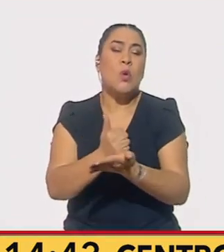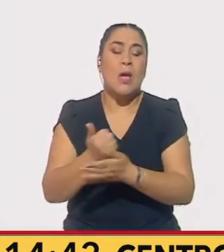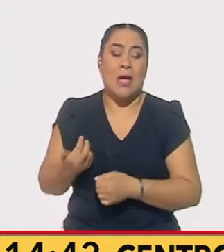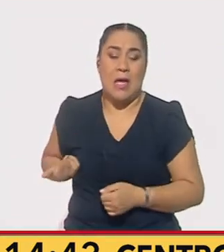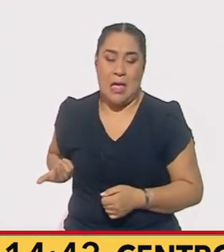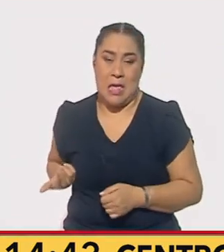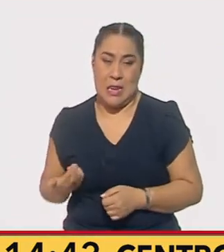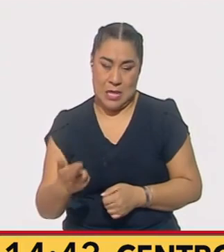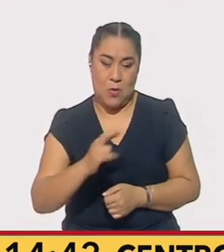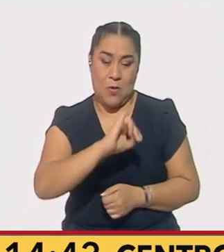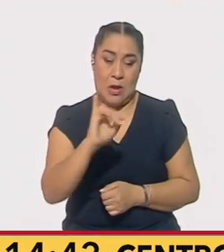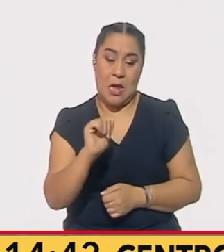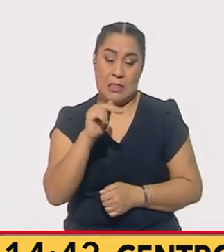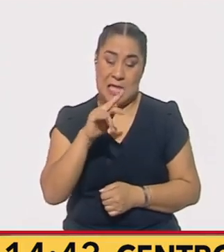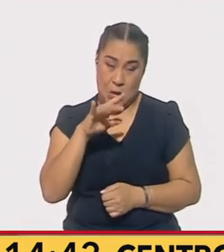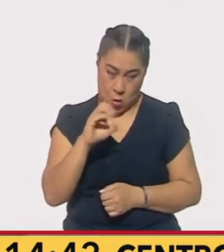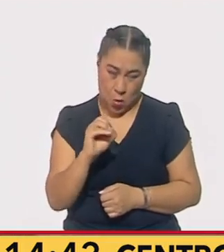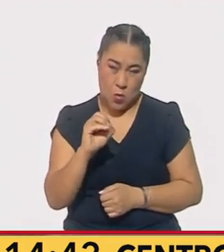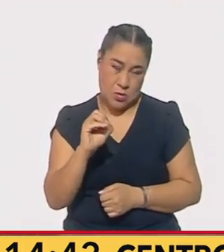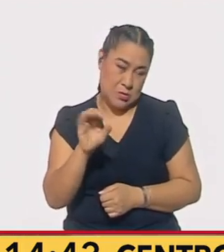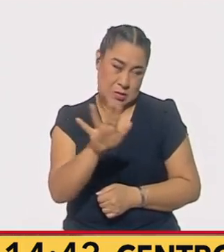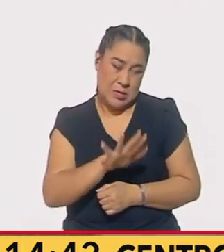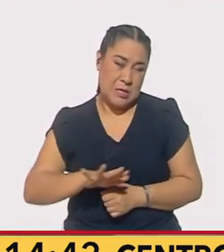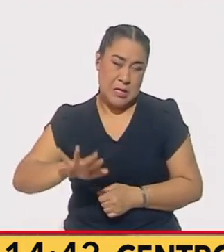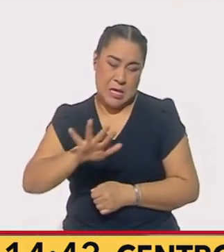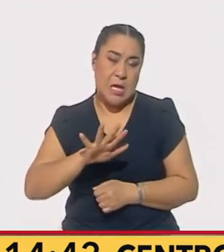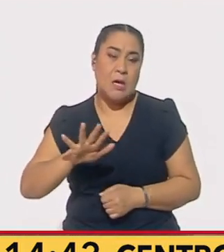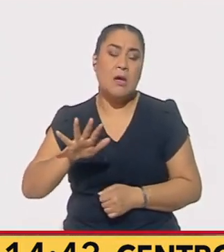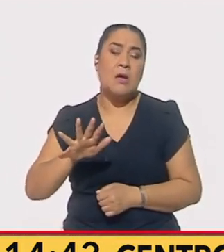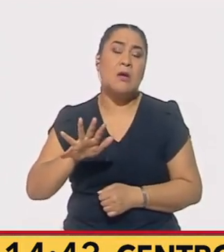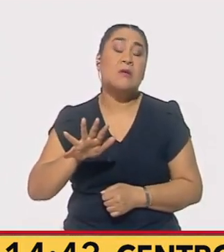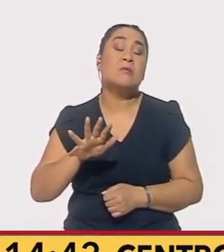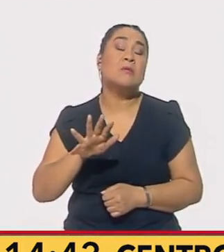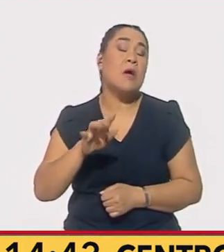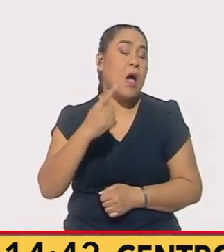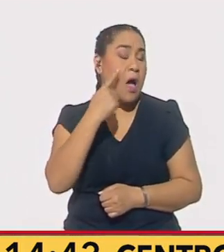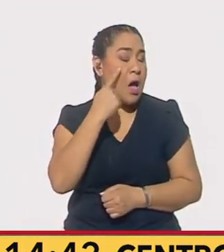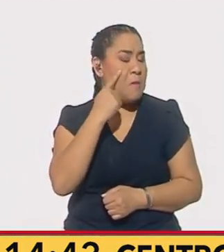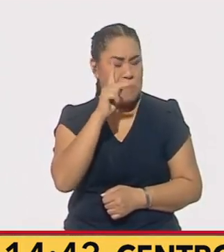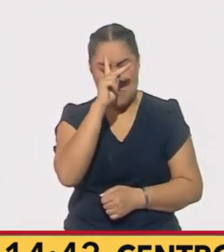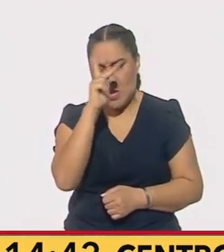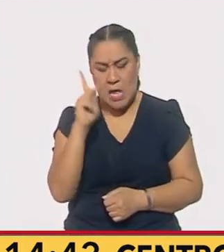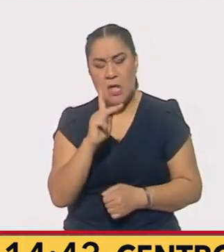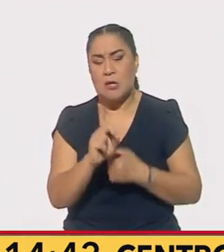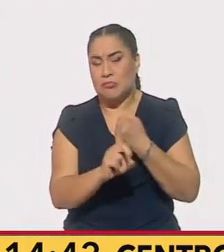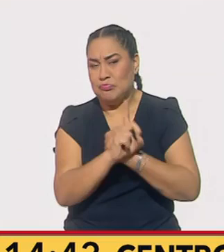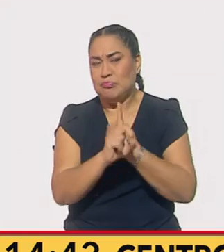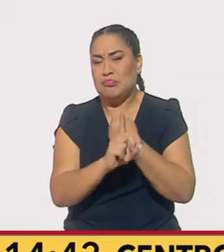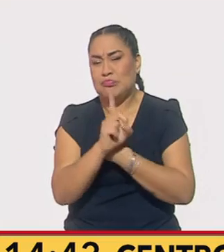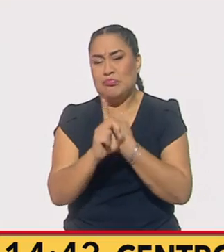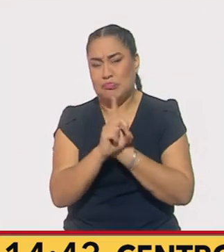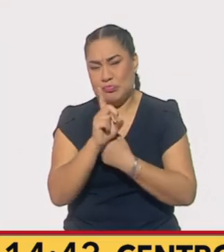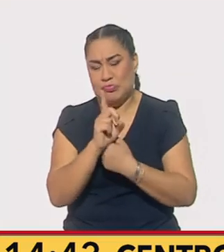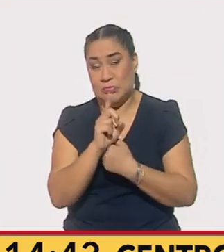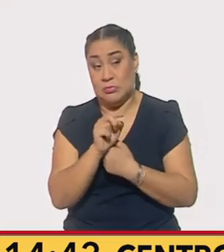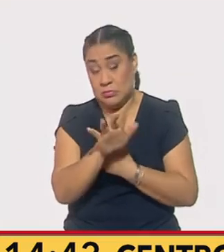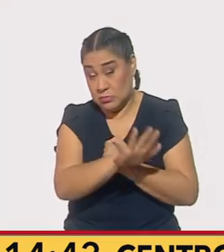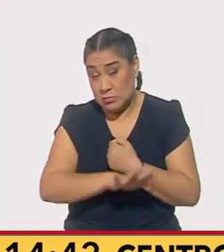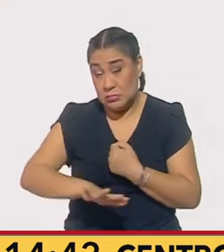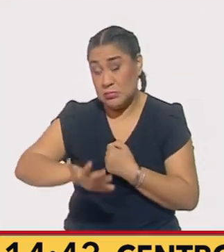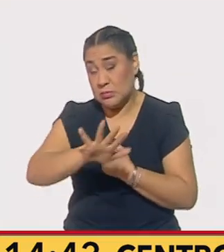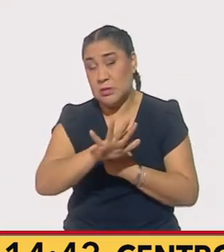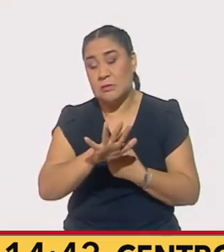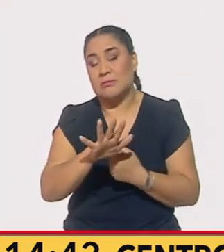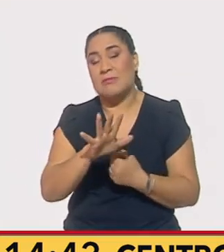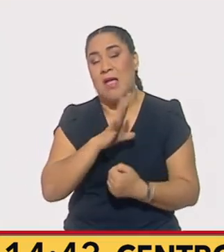Janeiro y el estado en general, pues es una de las zonas más conflictivas en el Brasil. Primero, una gran